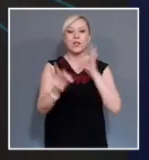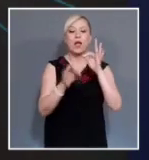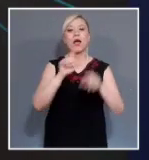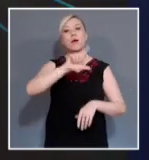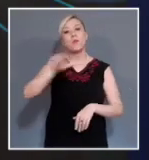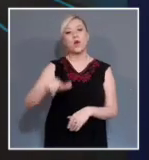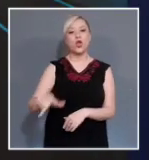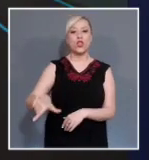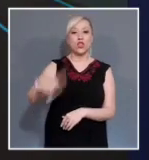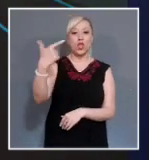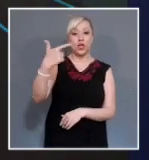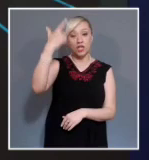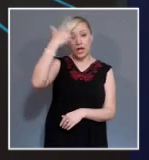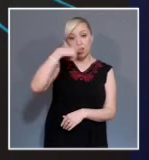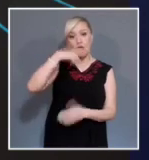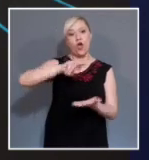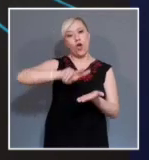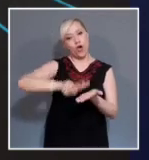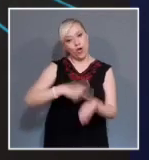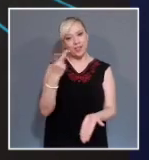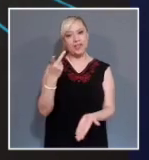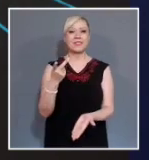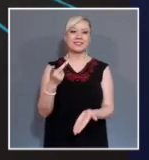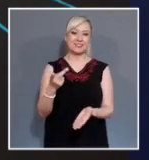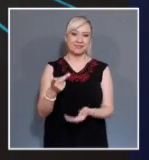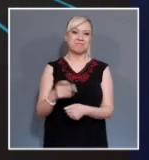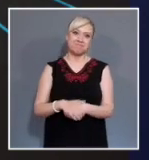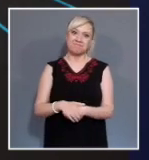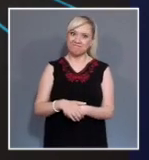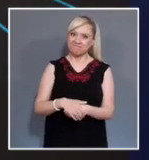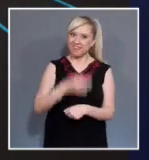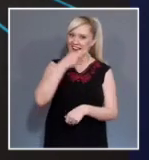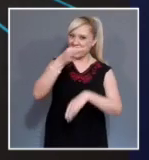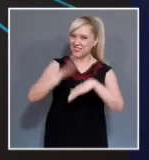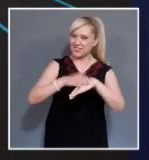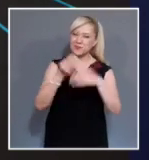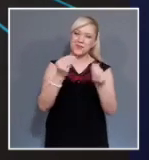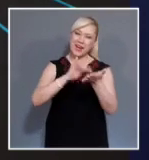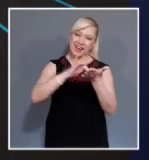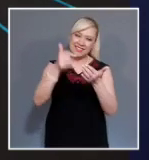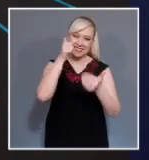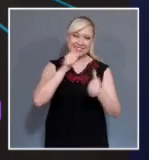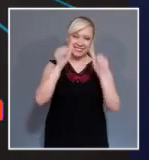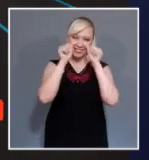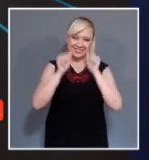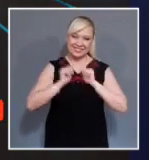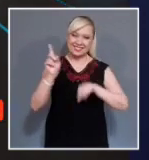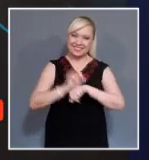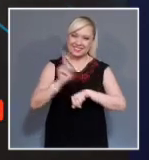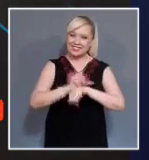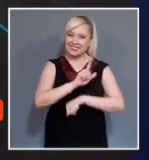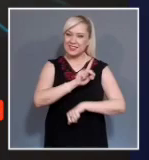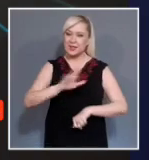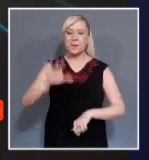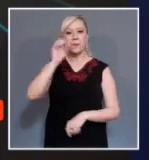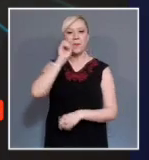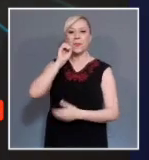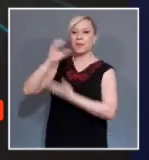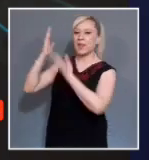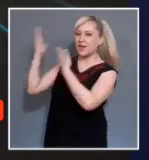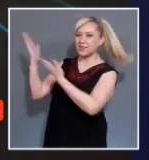que esté pendiente Muchísimas gracias como siempre por su preferencia y con esta información nos vamos soy Oscar González pasela muy bien